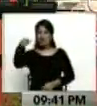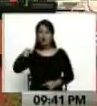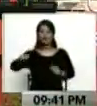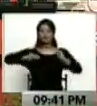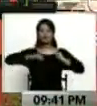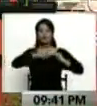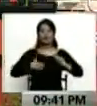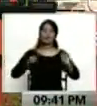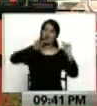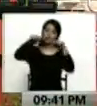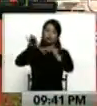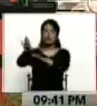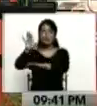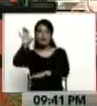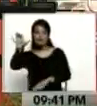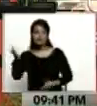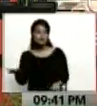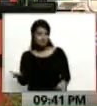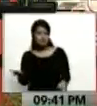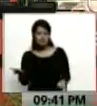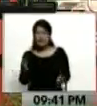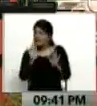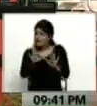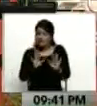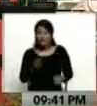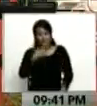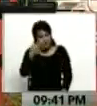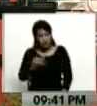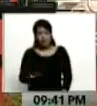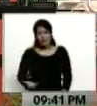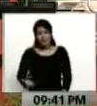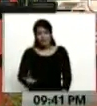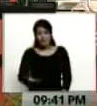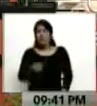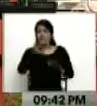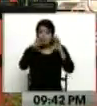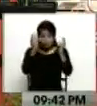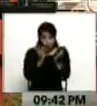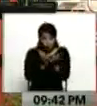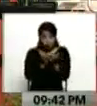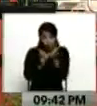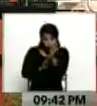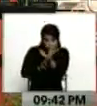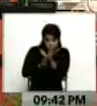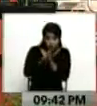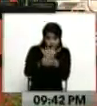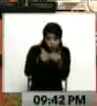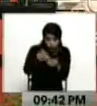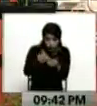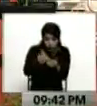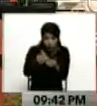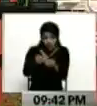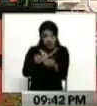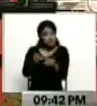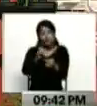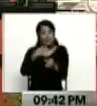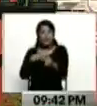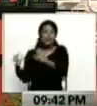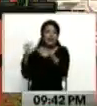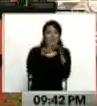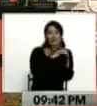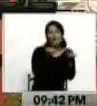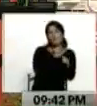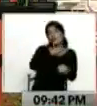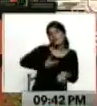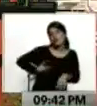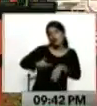estarán porque en verdad sea si para que este mundo sea viable no puede ser de la mano